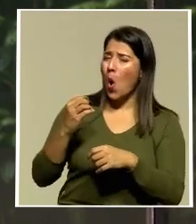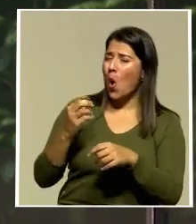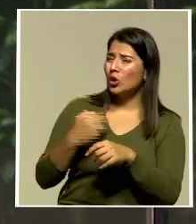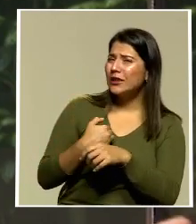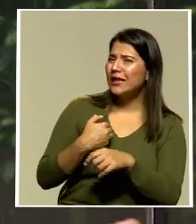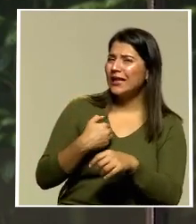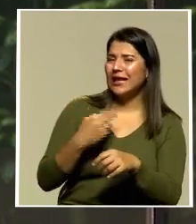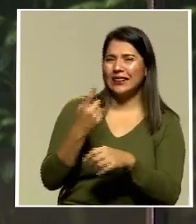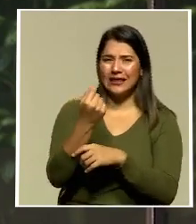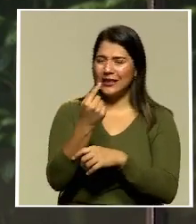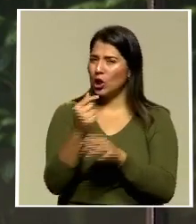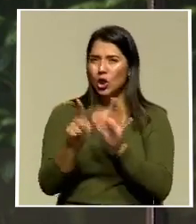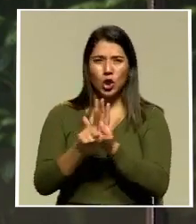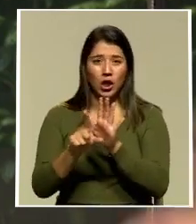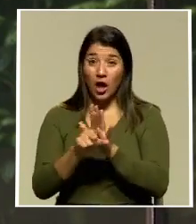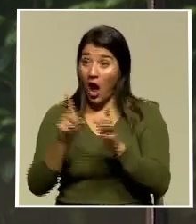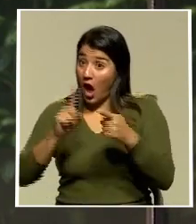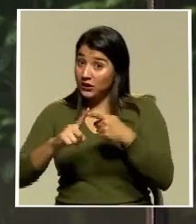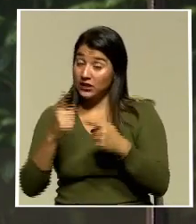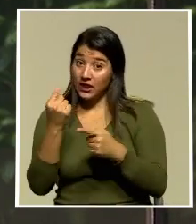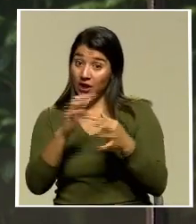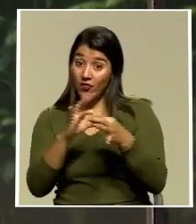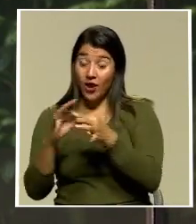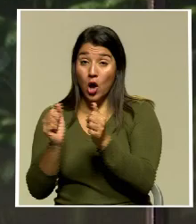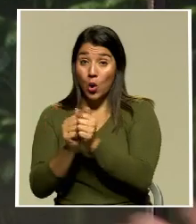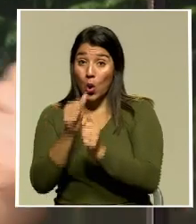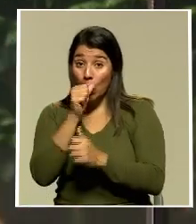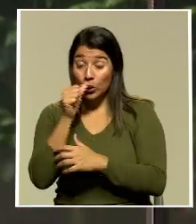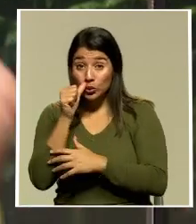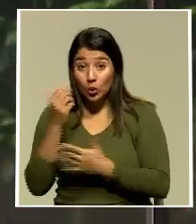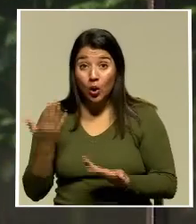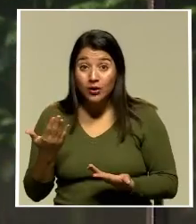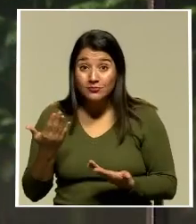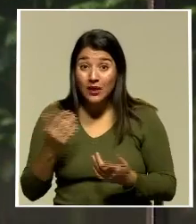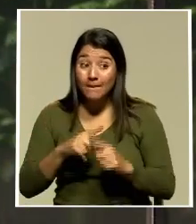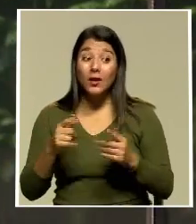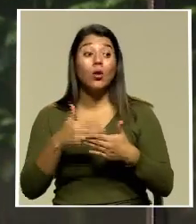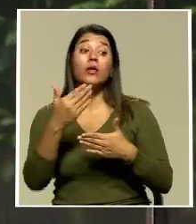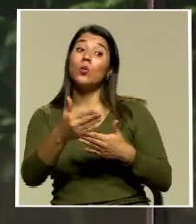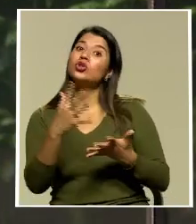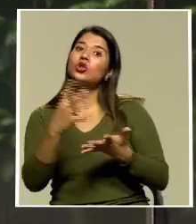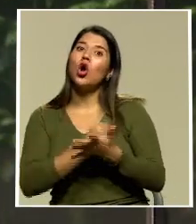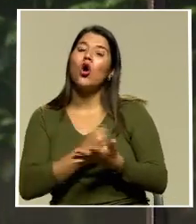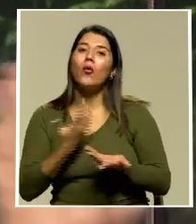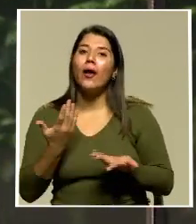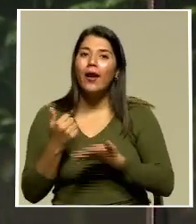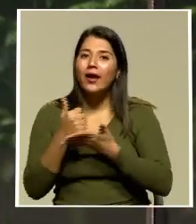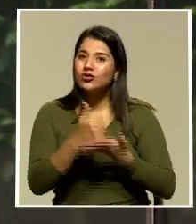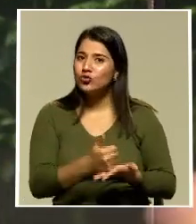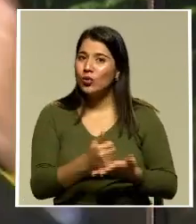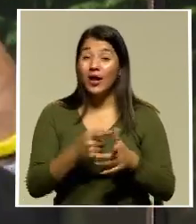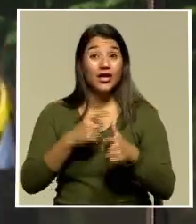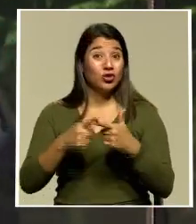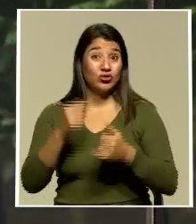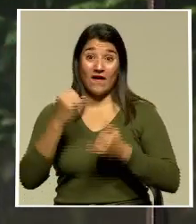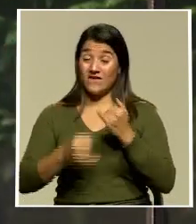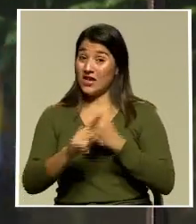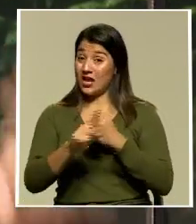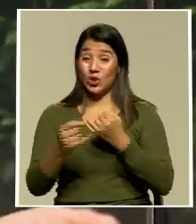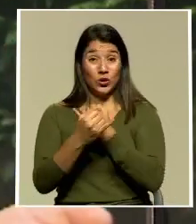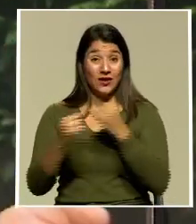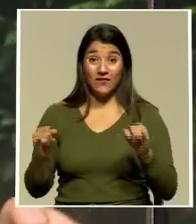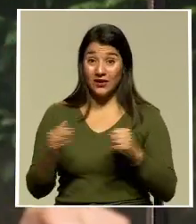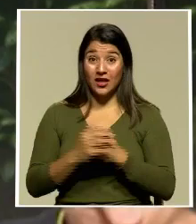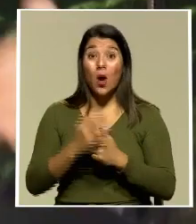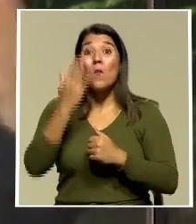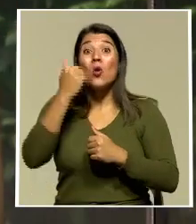del narco, que podría poner esa plata fácilmente, pero después lo van a cobrar con creces. Entonces ya no son independientes, porque el pueblo